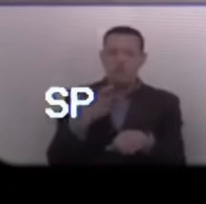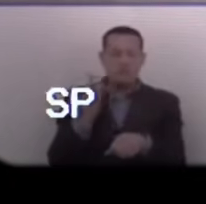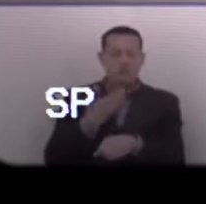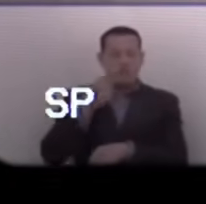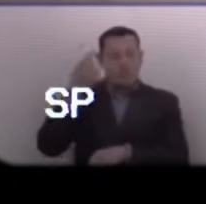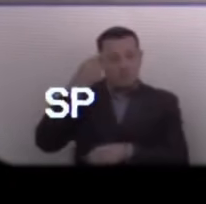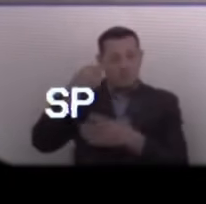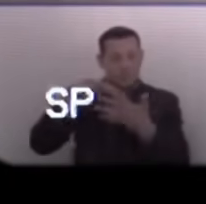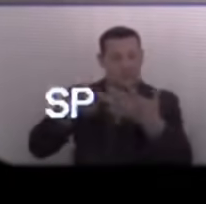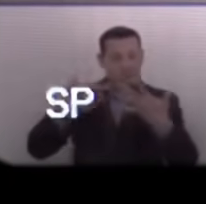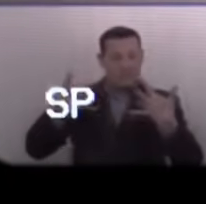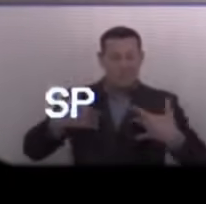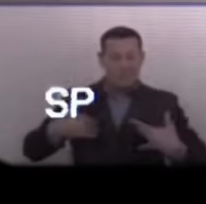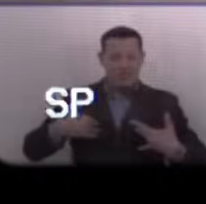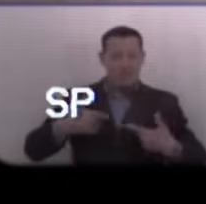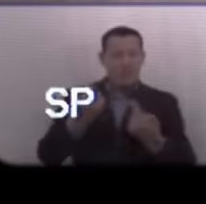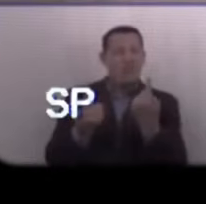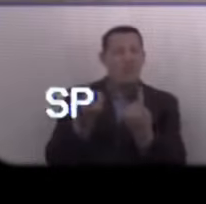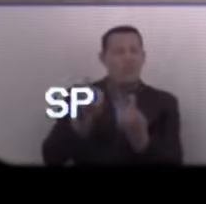Sus derechos humanos.